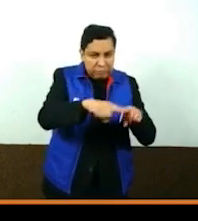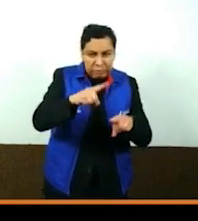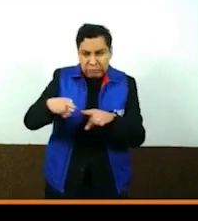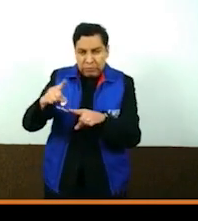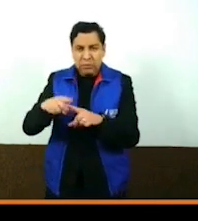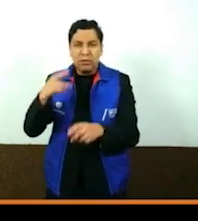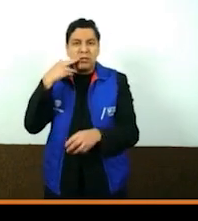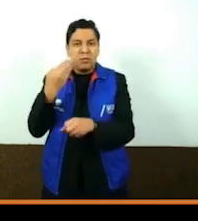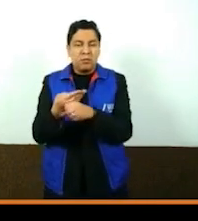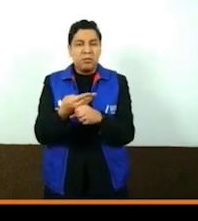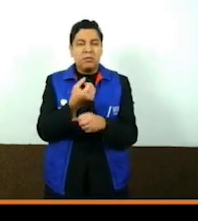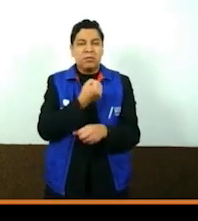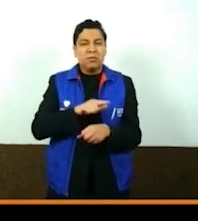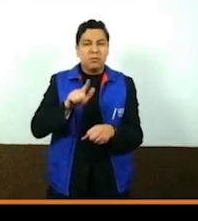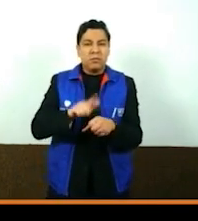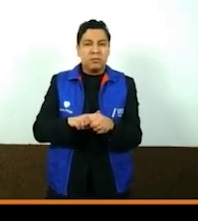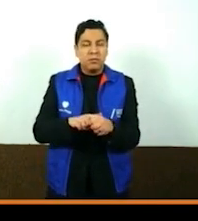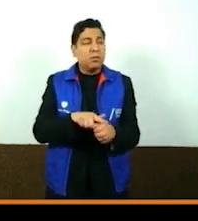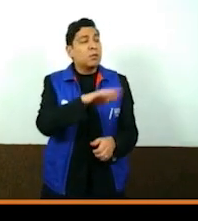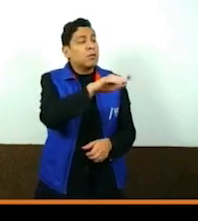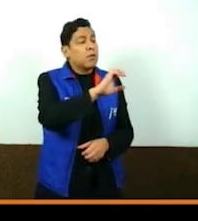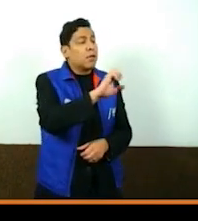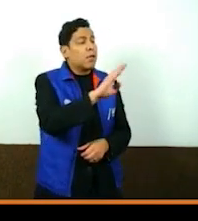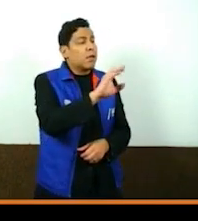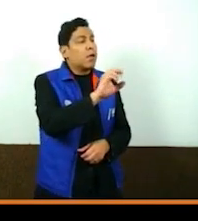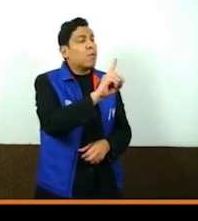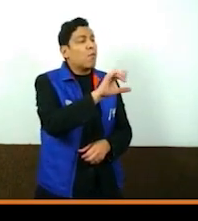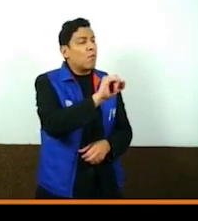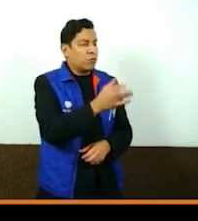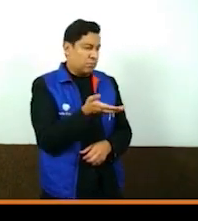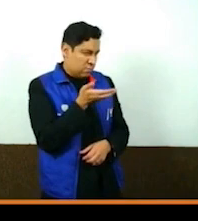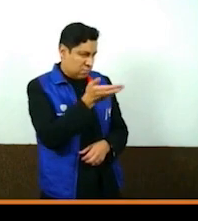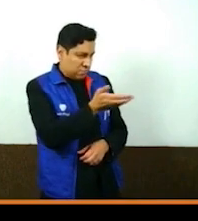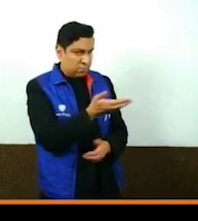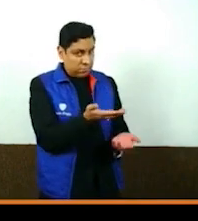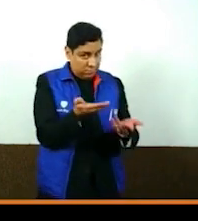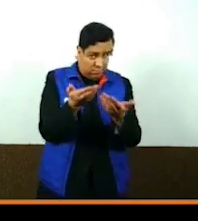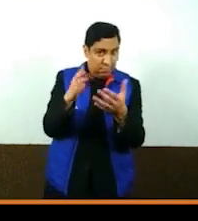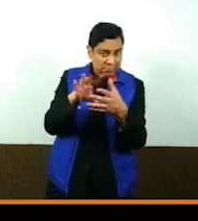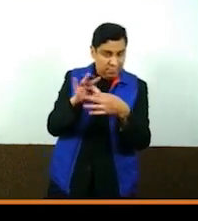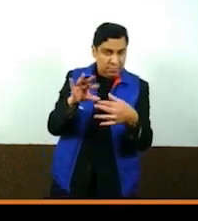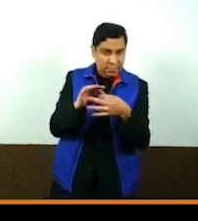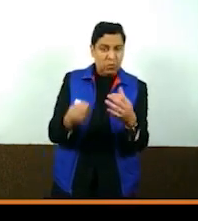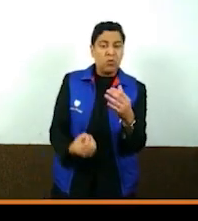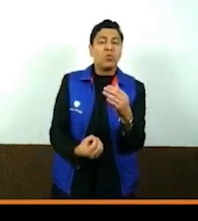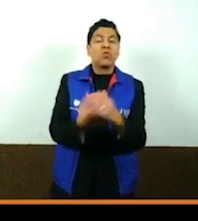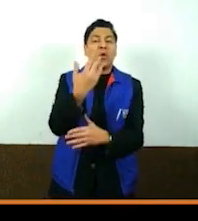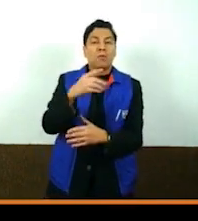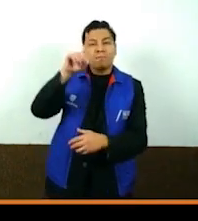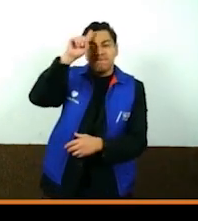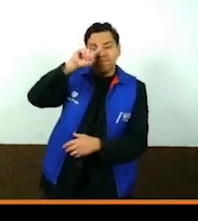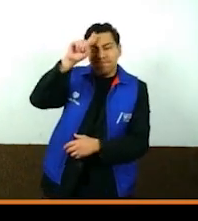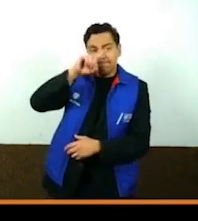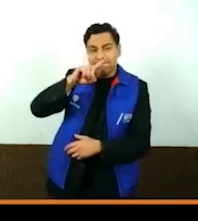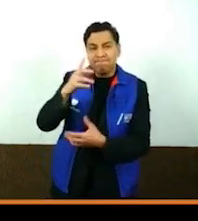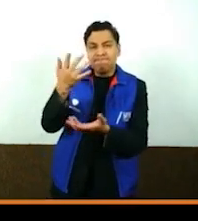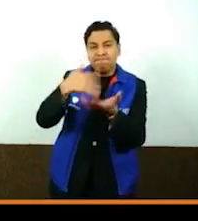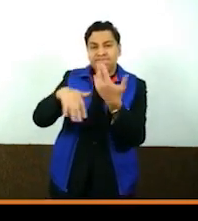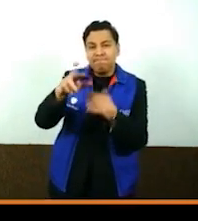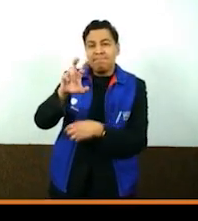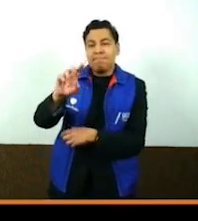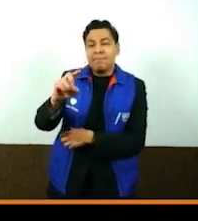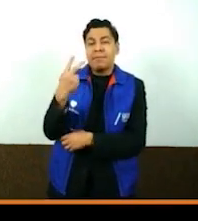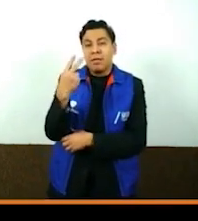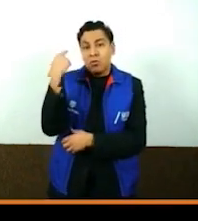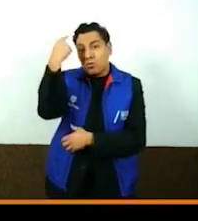social. Y Ivodio, queremos pedirte unas palabras de agradecimiento para todos estos nuevos consultores que dedicaron 32 horas a